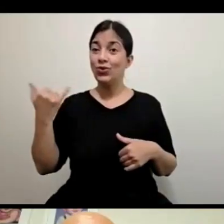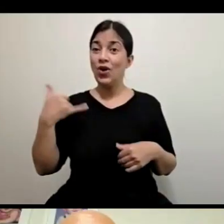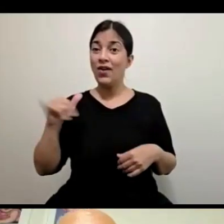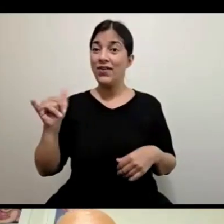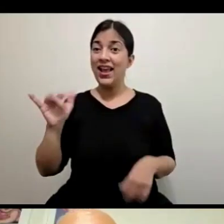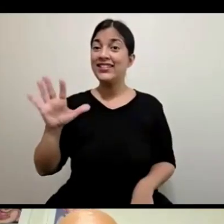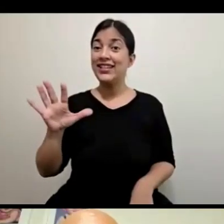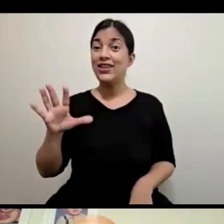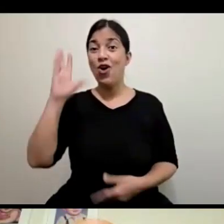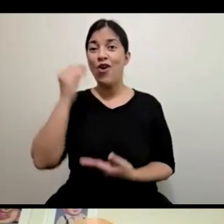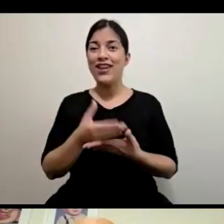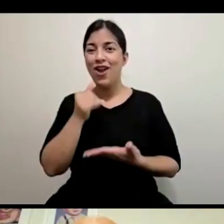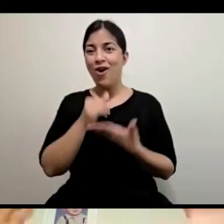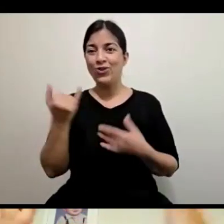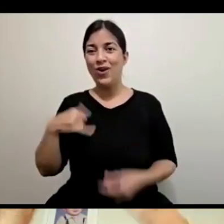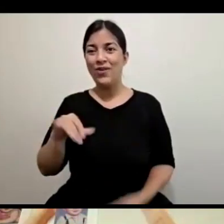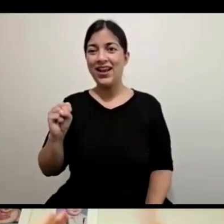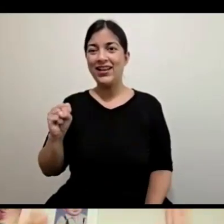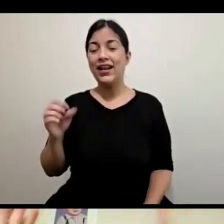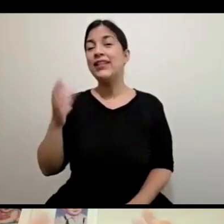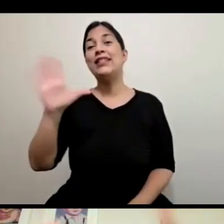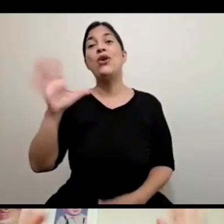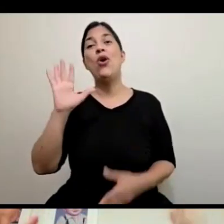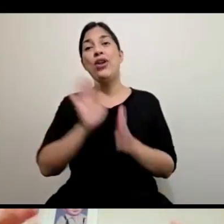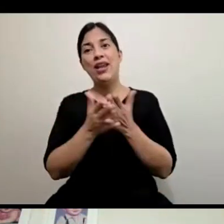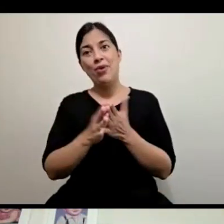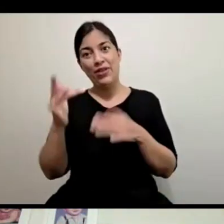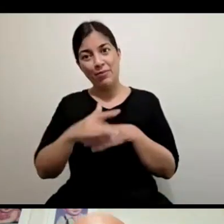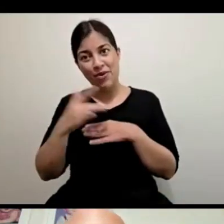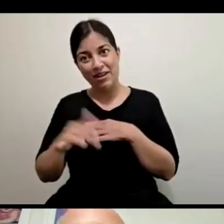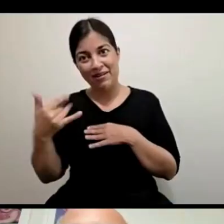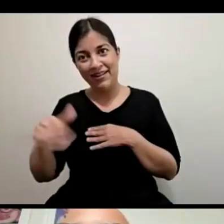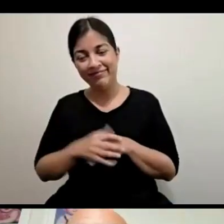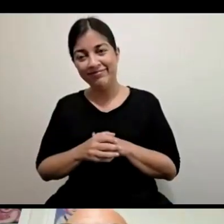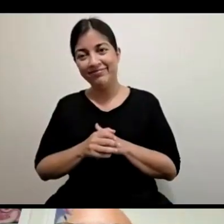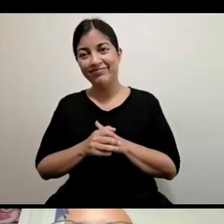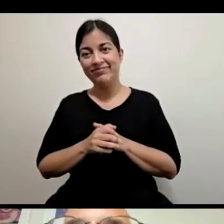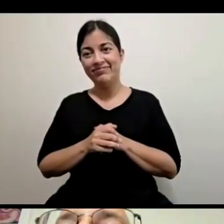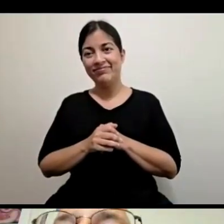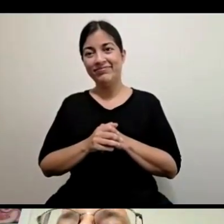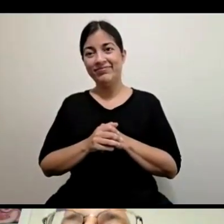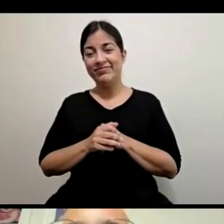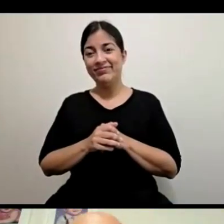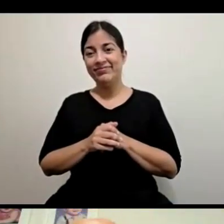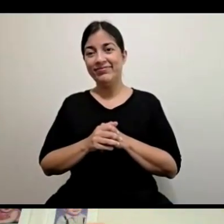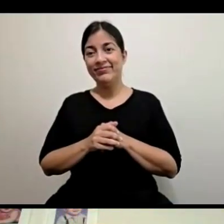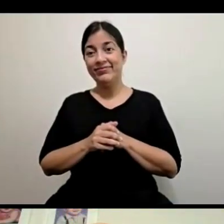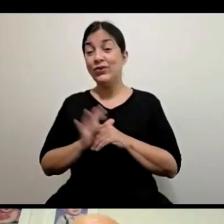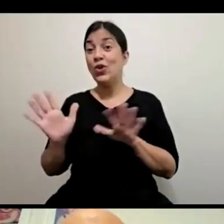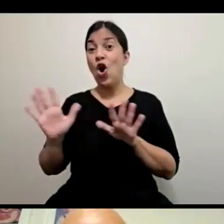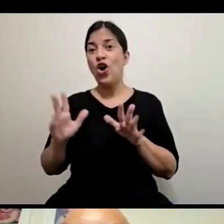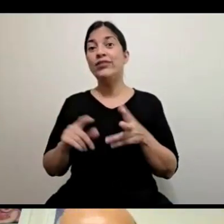5, dijo. Sonia exacto. tiene 5 libros disponibles. Sí. Chena, no, perdóname, le quedan 3. Le quedan 3.